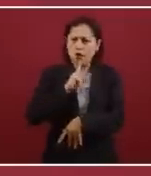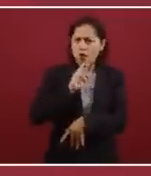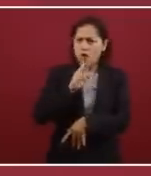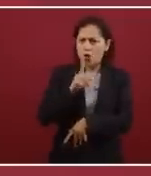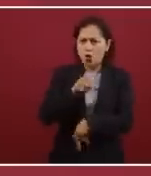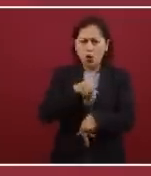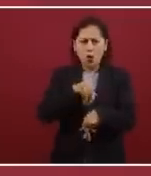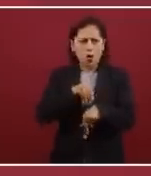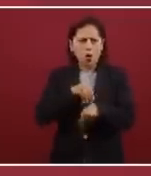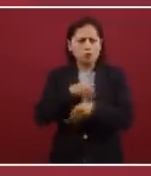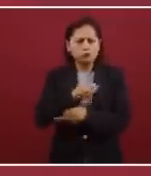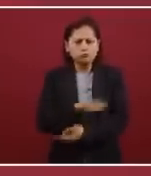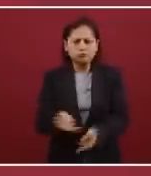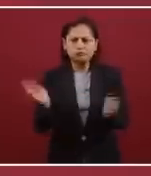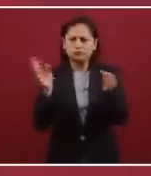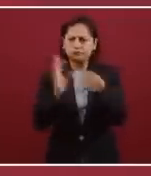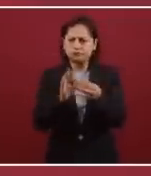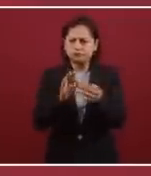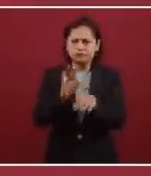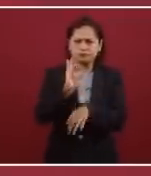que íbamos a estar